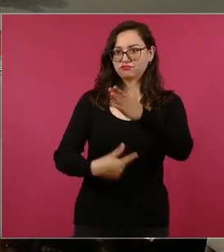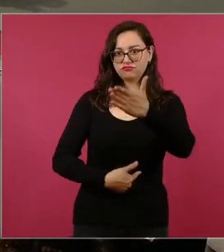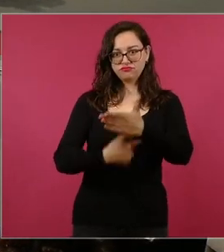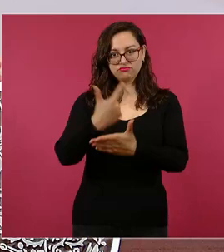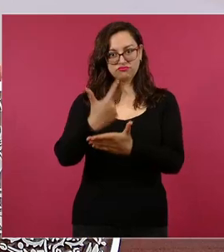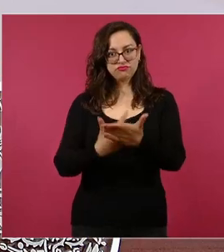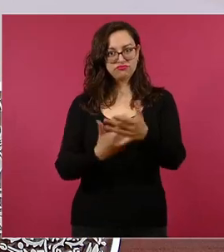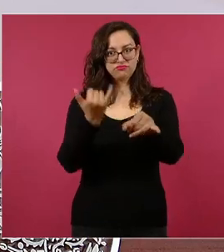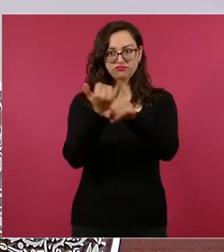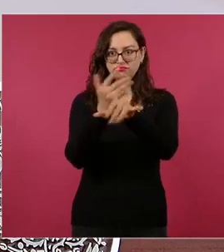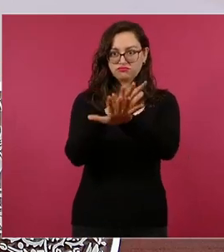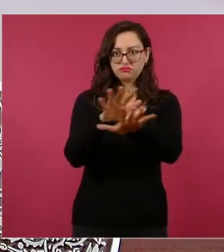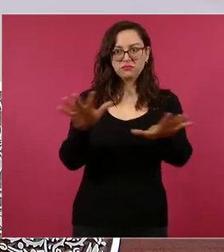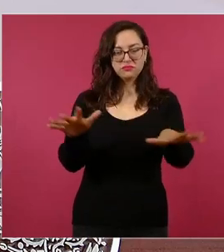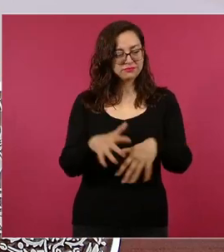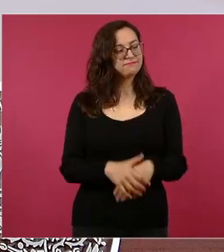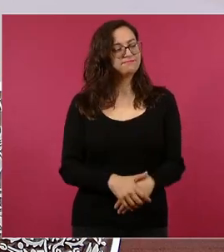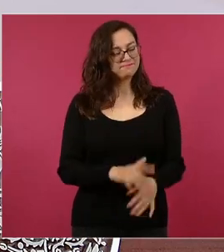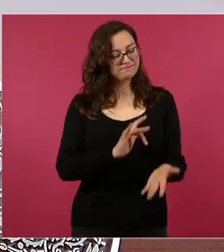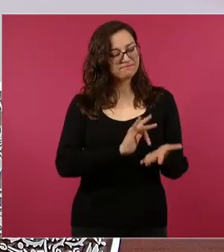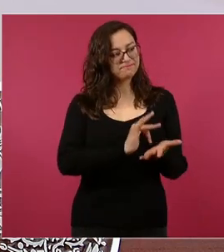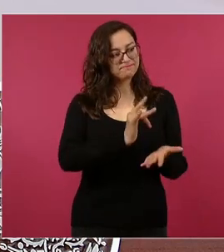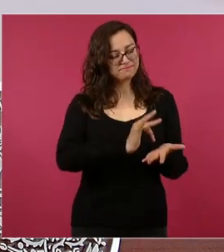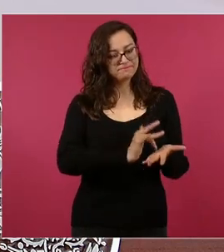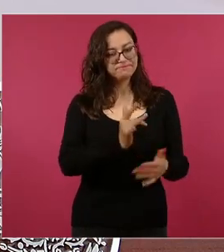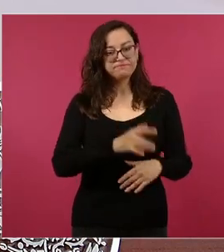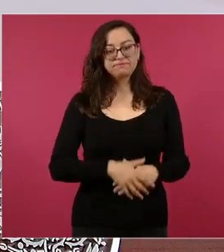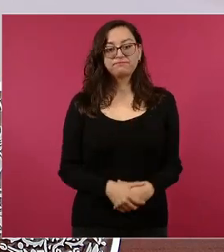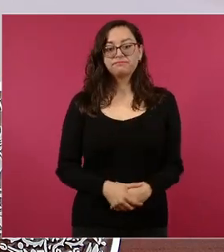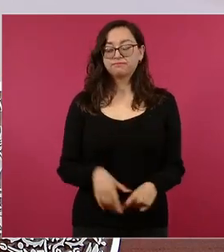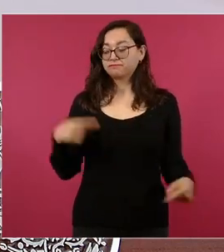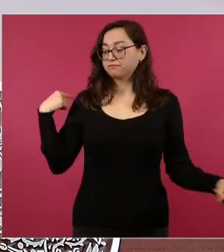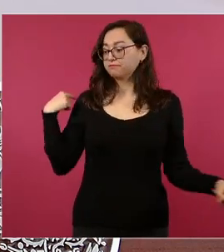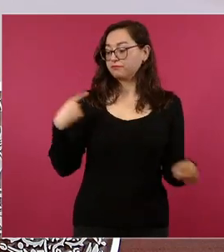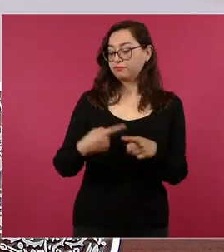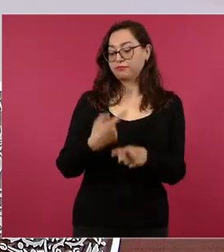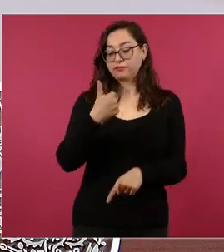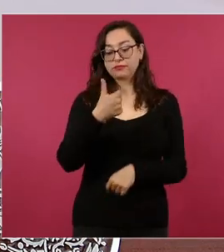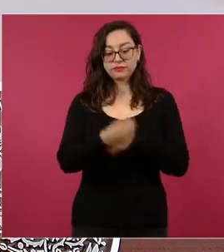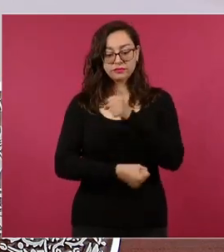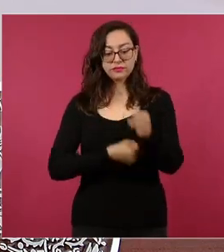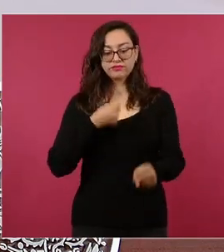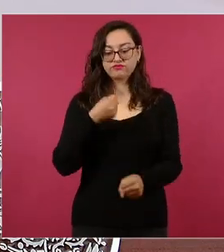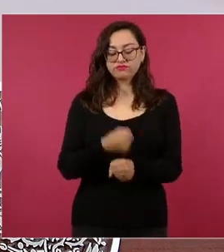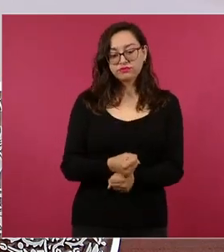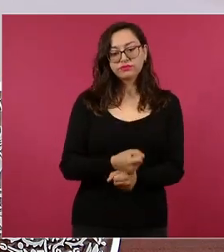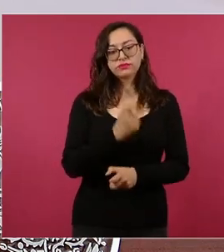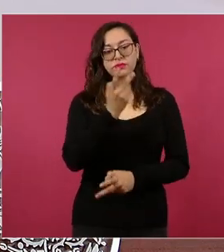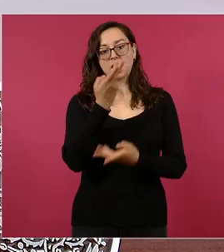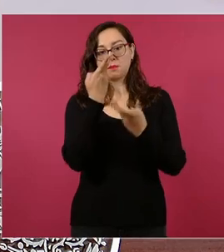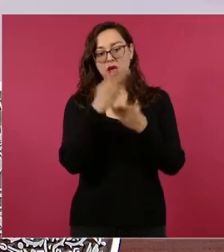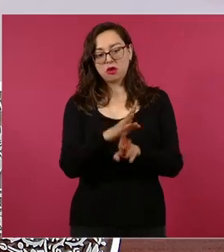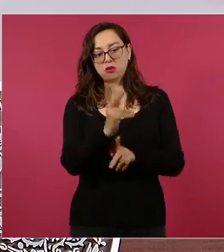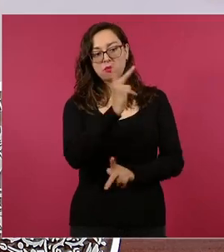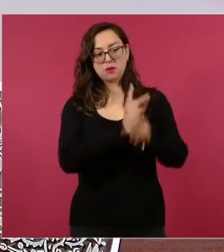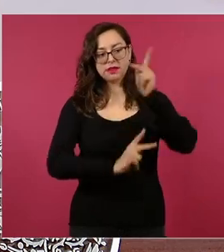los créditos productivos que ha otorgado este gobierno en toda esta administración y el tema de las